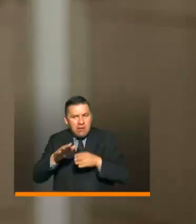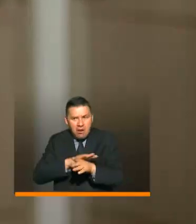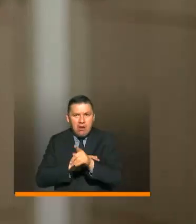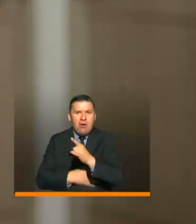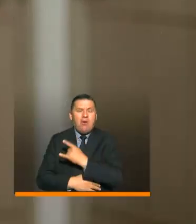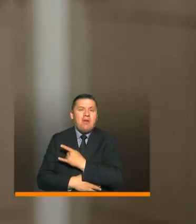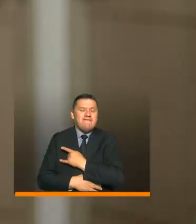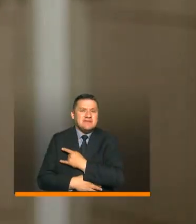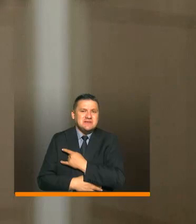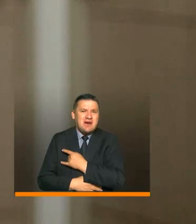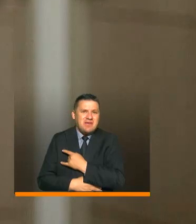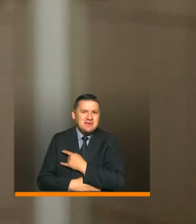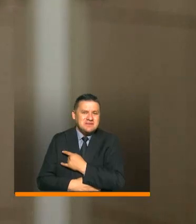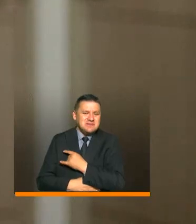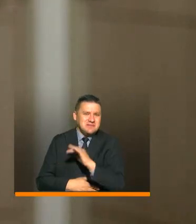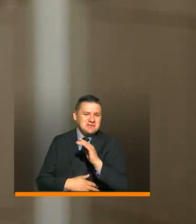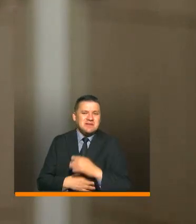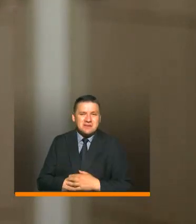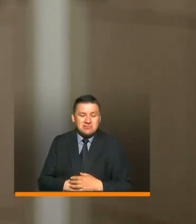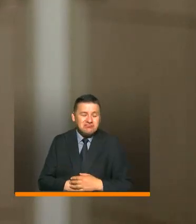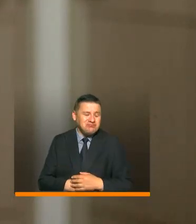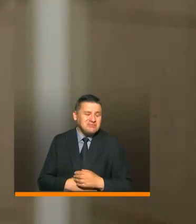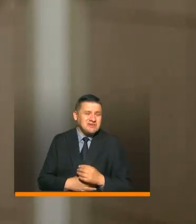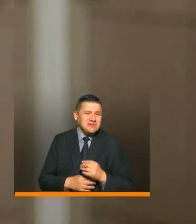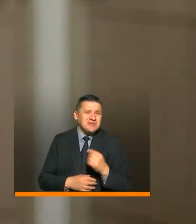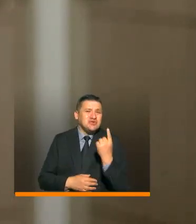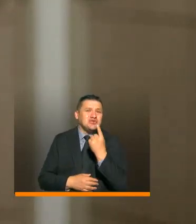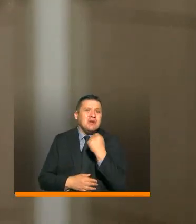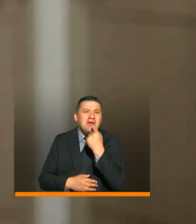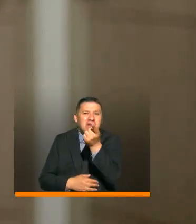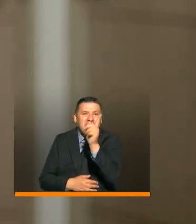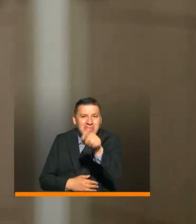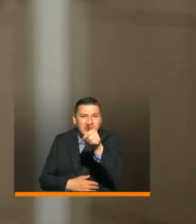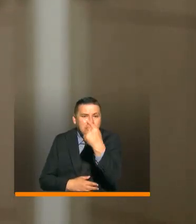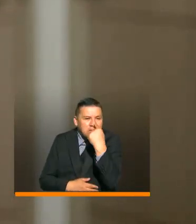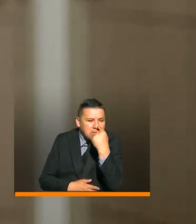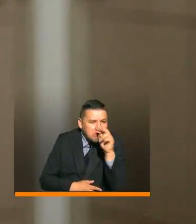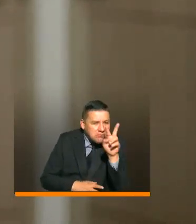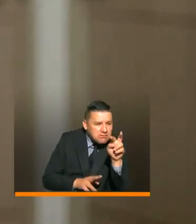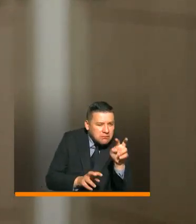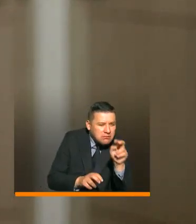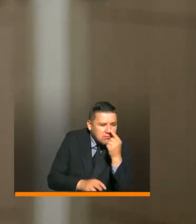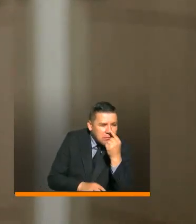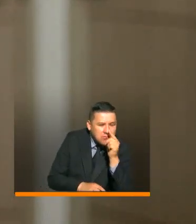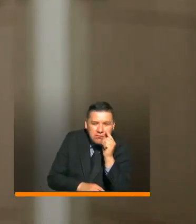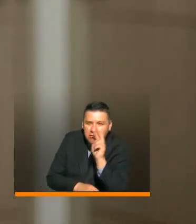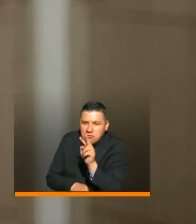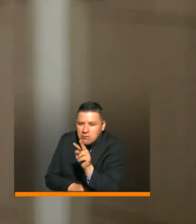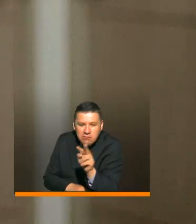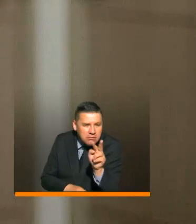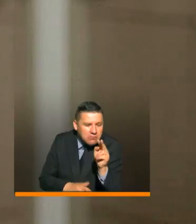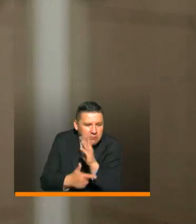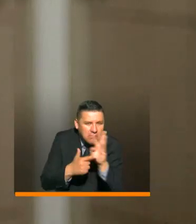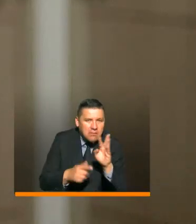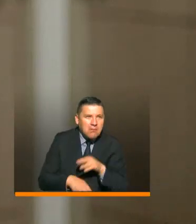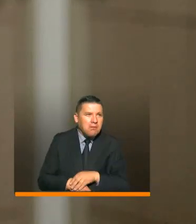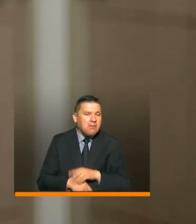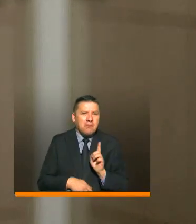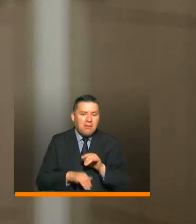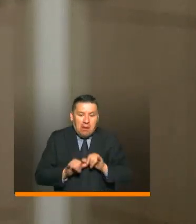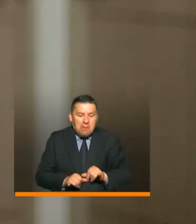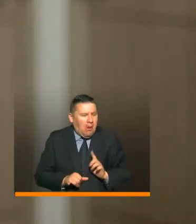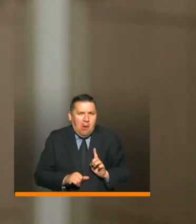las universidades. Es simplemente ser curioso, es motivarse a hacerlo, es no quedarnos en